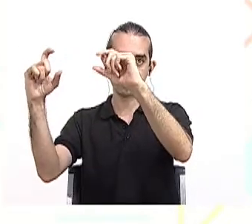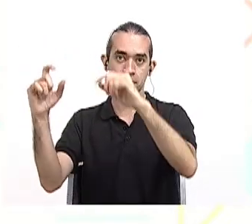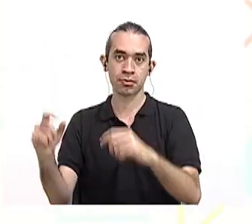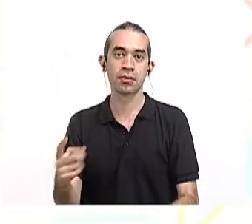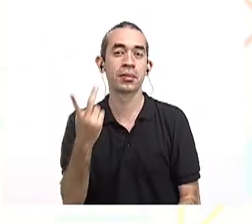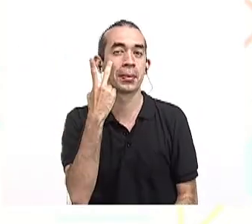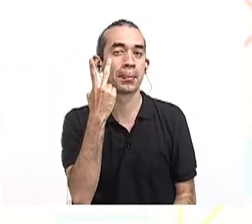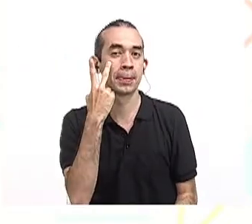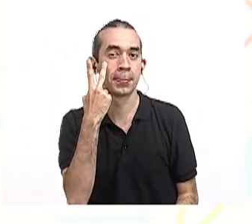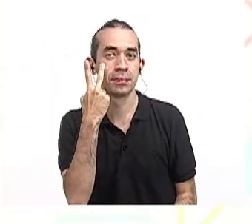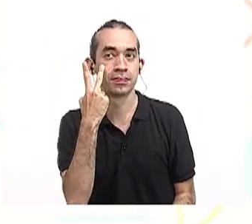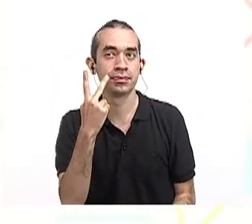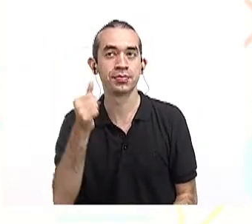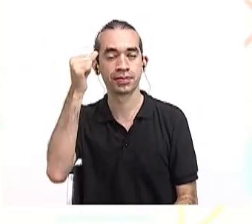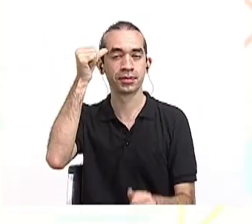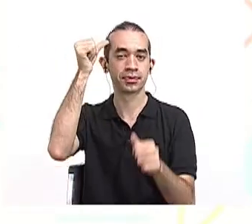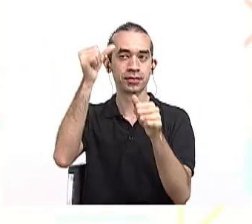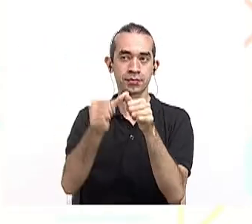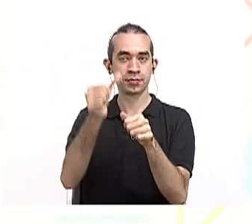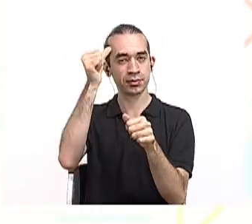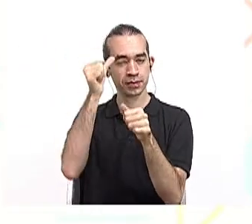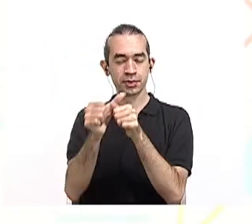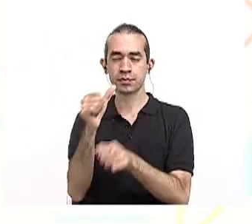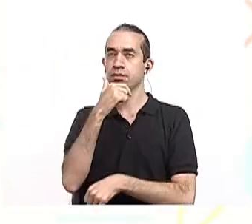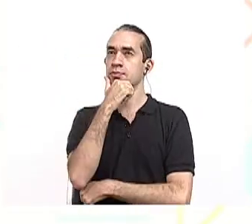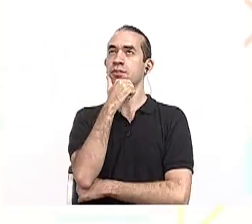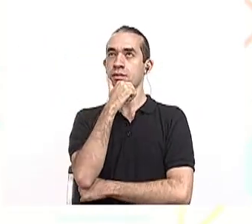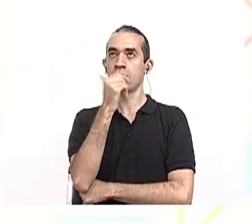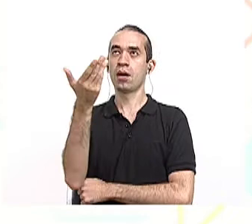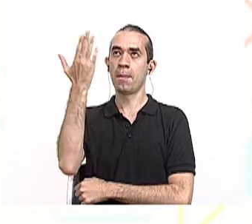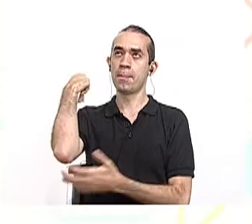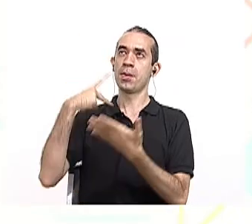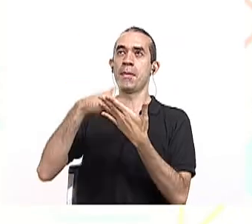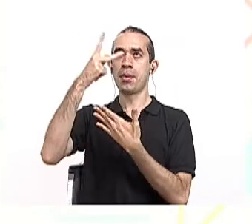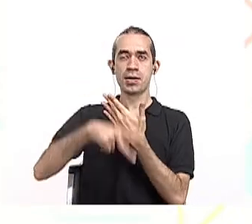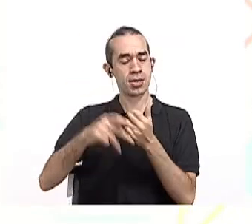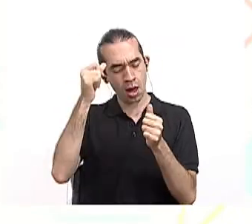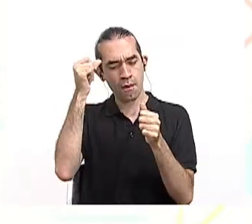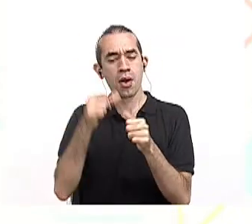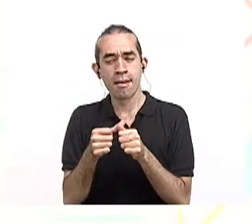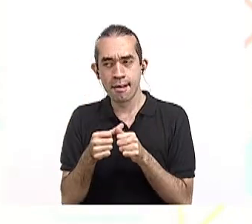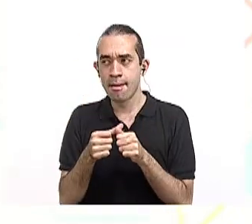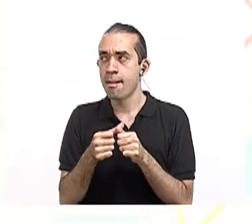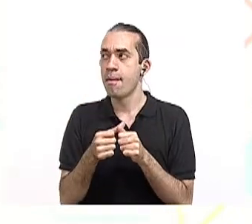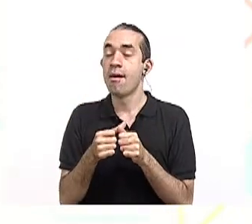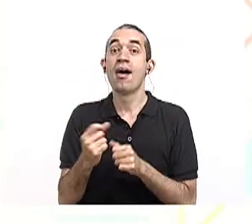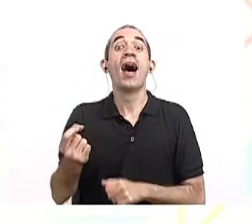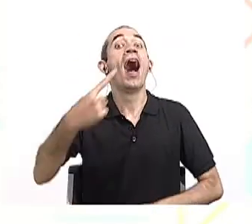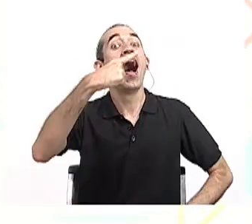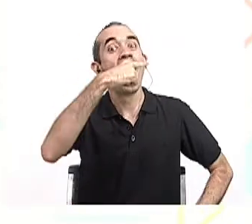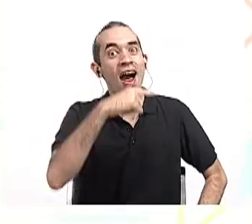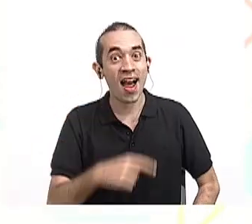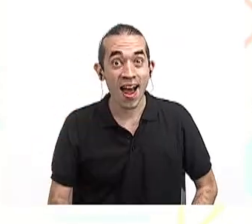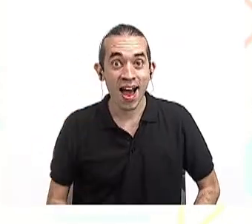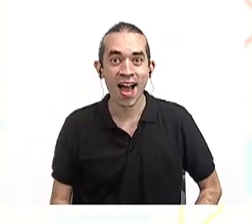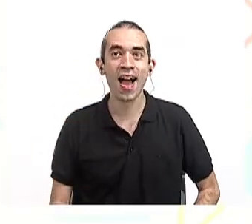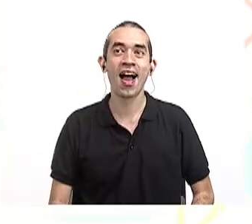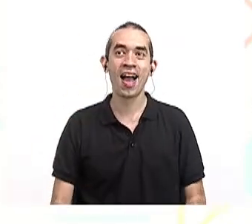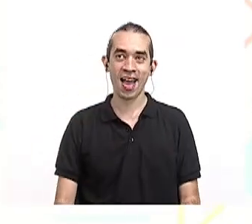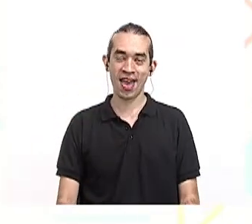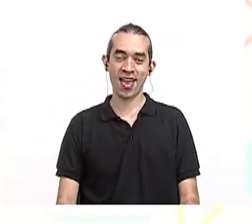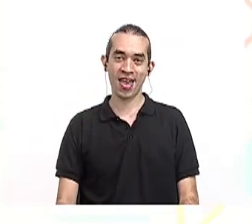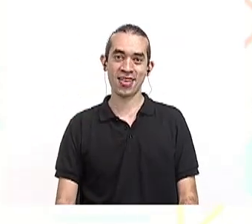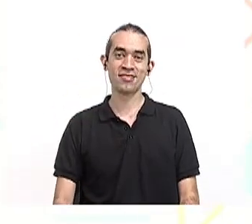Vamos a ver, recordamos lo visto en programas anteriores. Claro, uno de